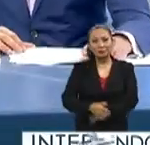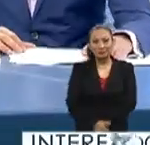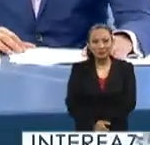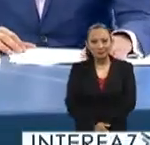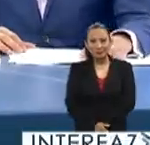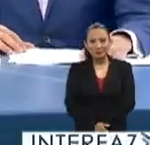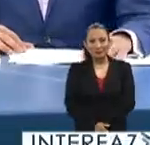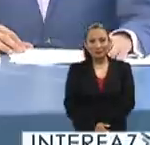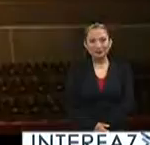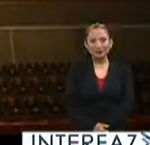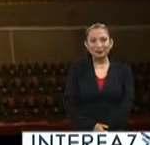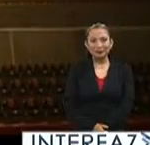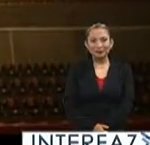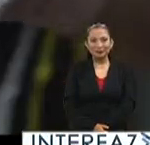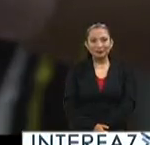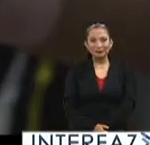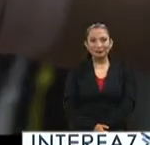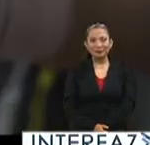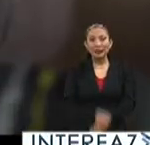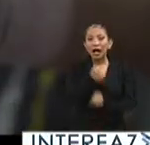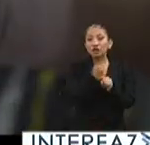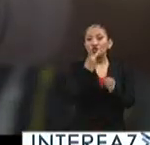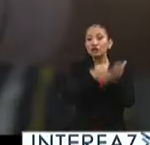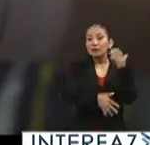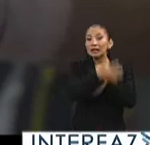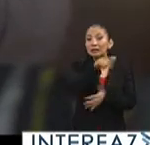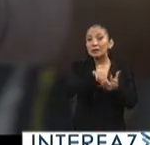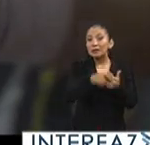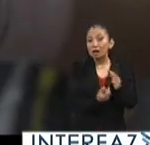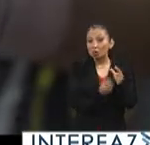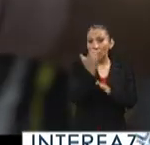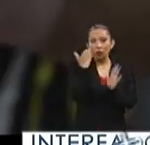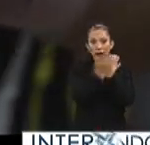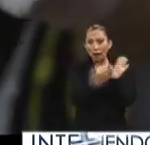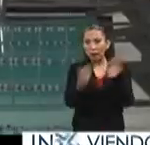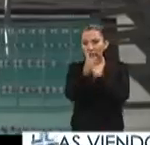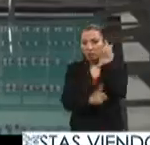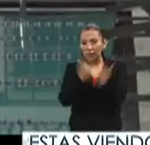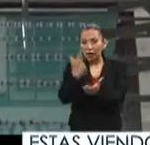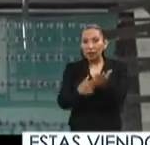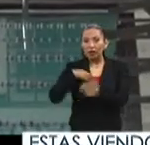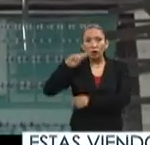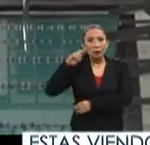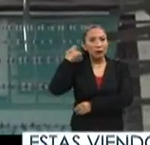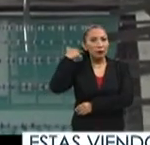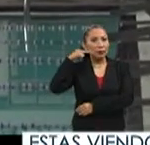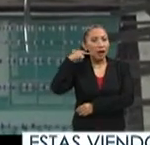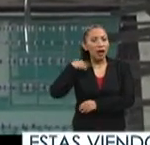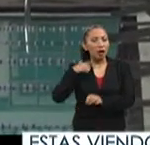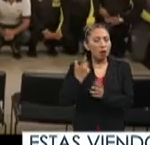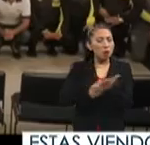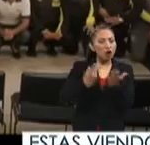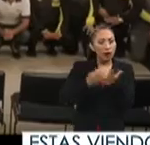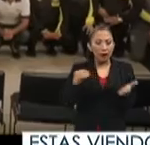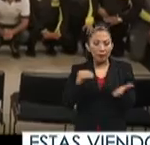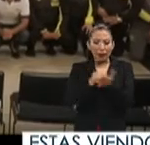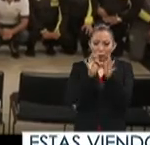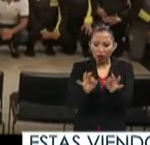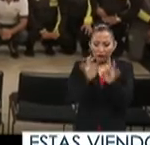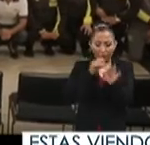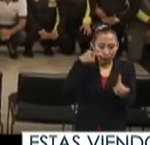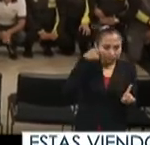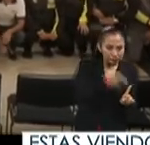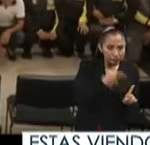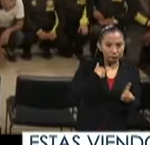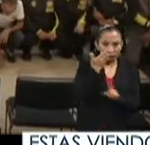forma. En el año 2015 inició una nueva era en el deporte de la Universidad de Guadalajara, con un programa que prioriza tanto